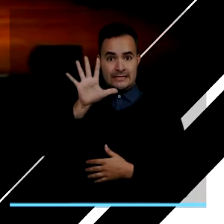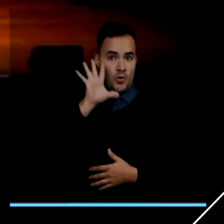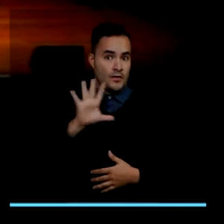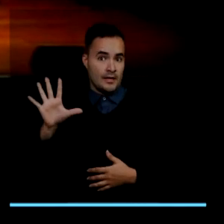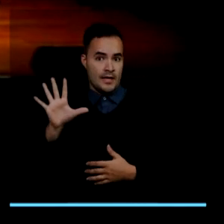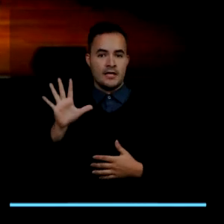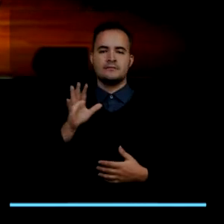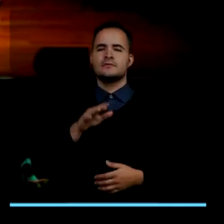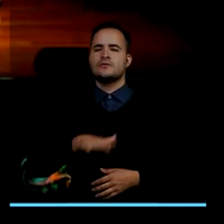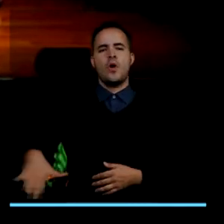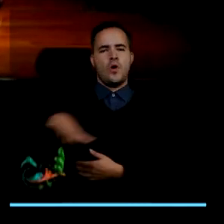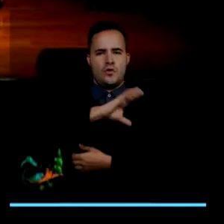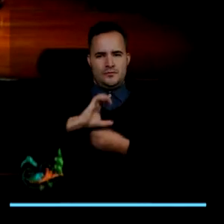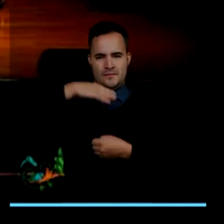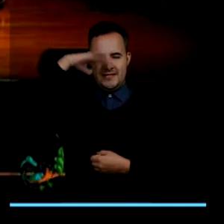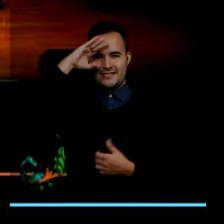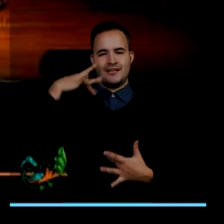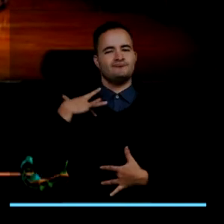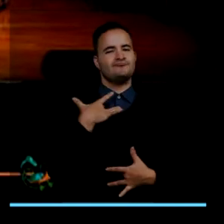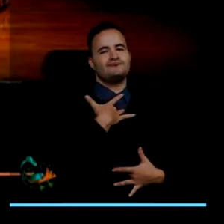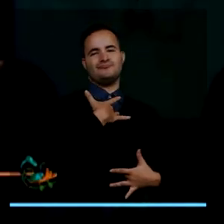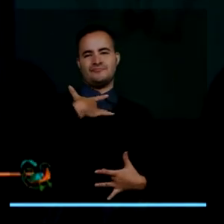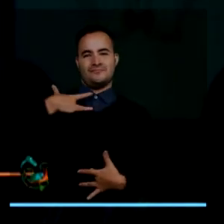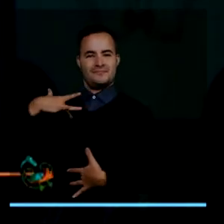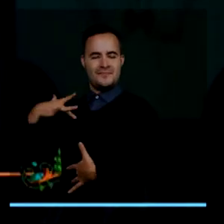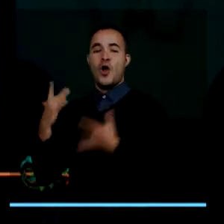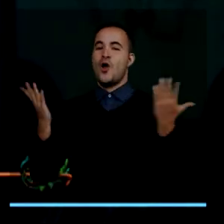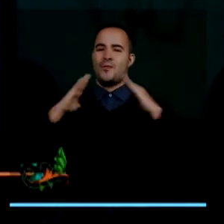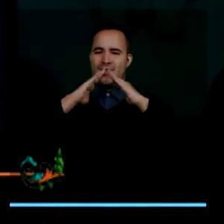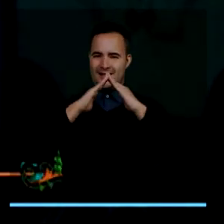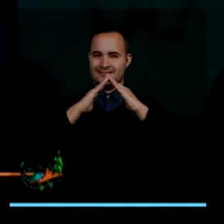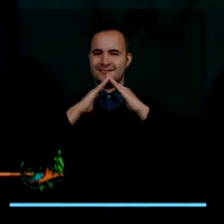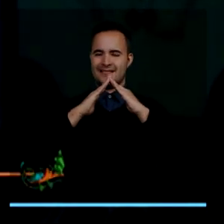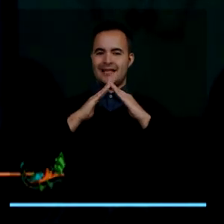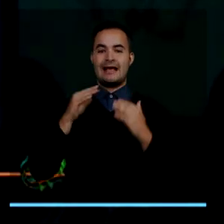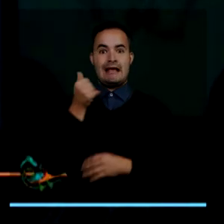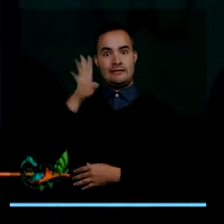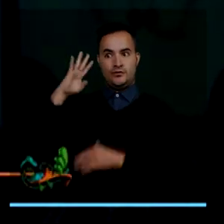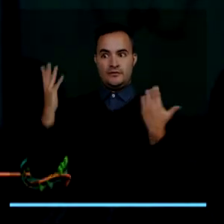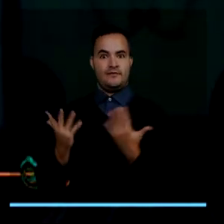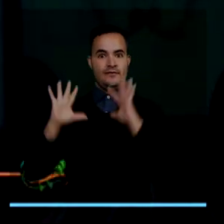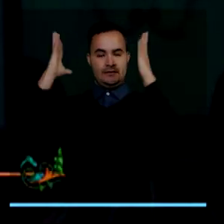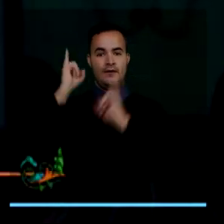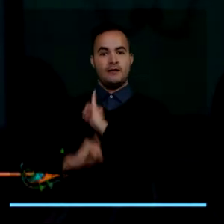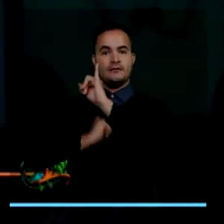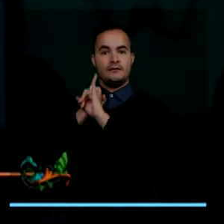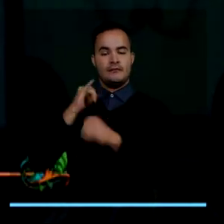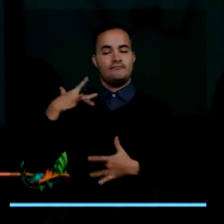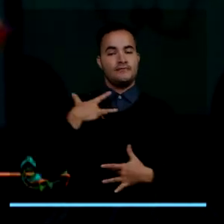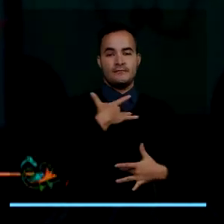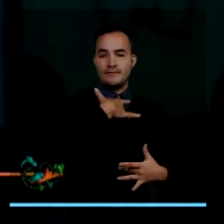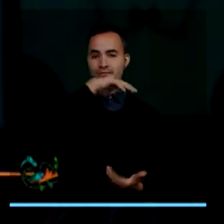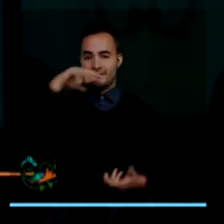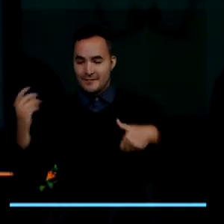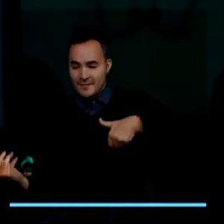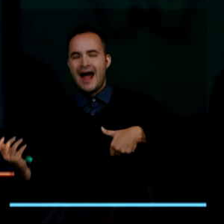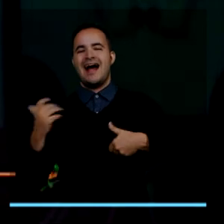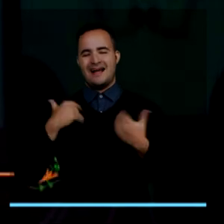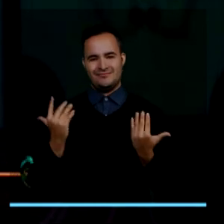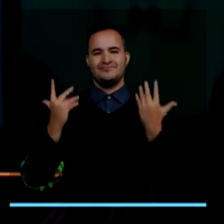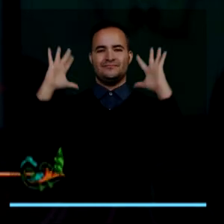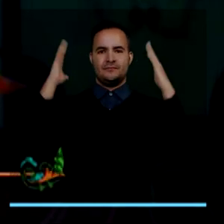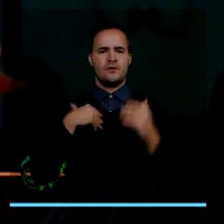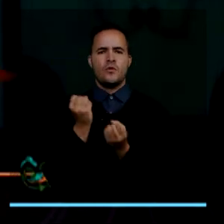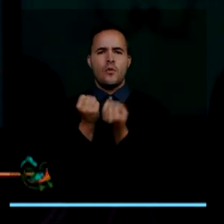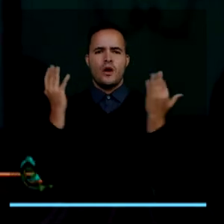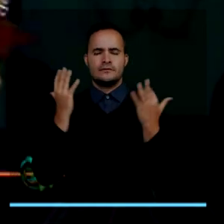Durante 5 días, la ciudadanía bailó tango desde casa, gracias a la 14ª versión del Festival Internacional de Tango,